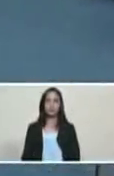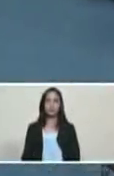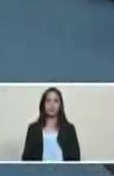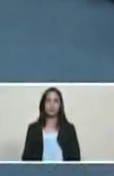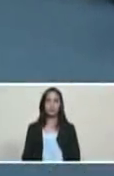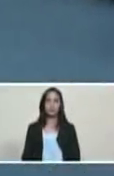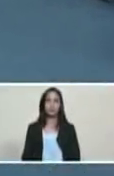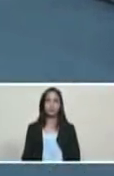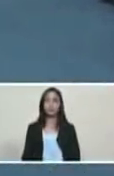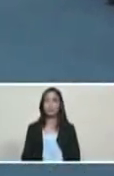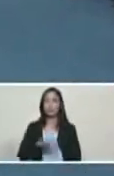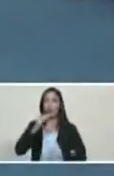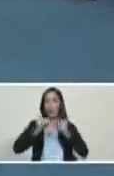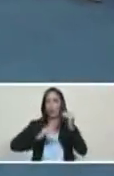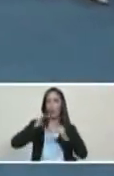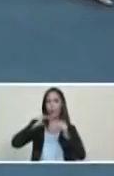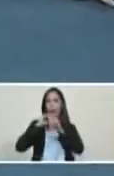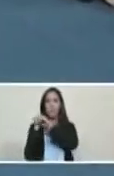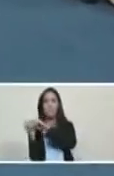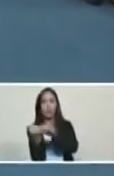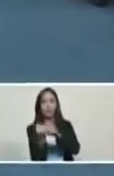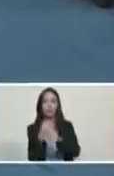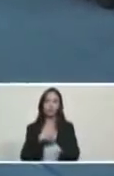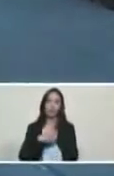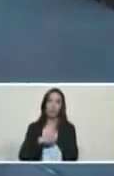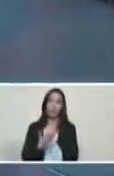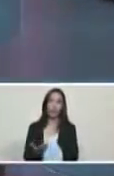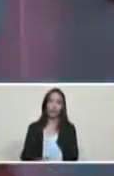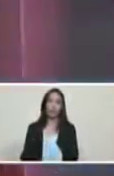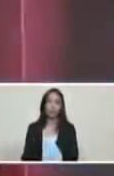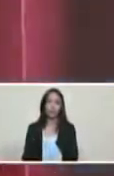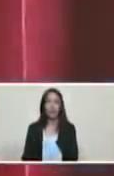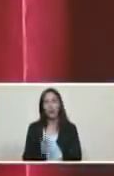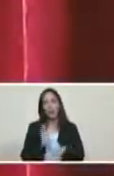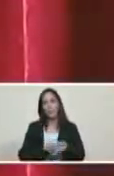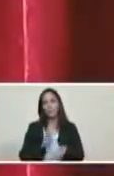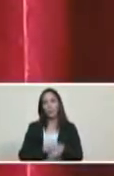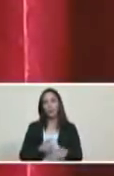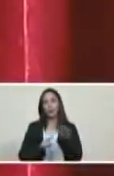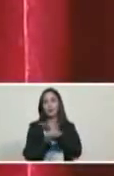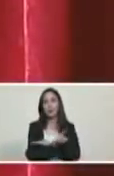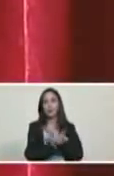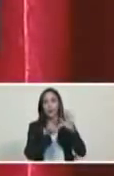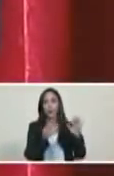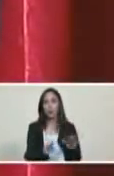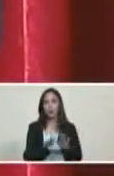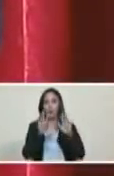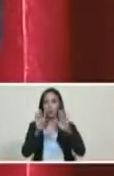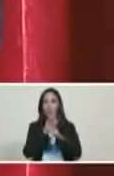No lo podemos comparar al béisbol porque meter 189 carreras contra 2